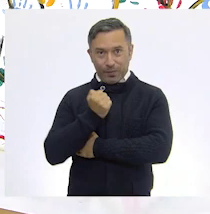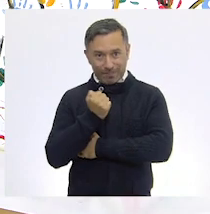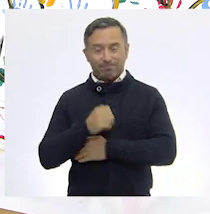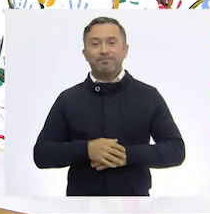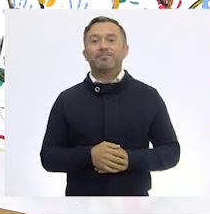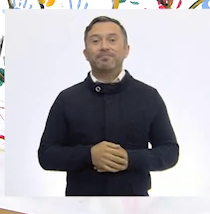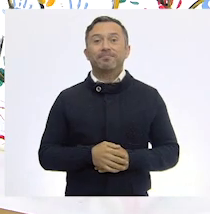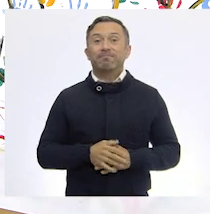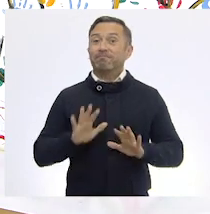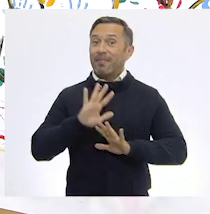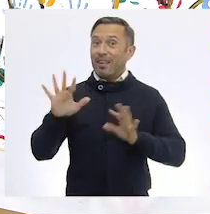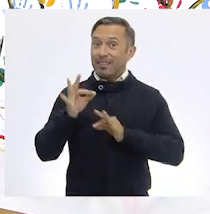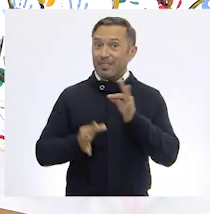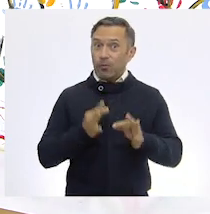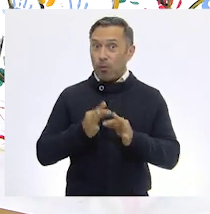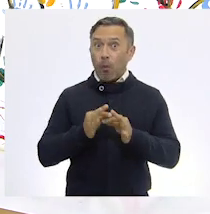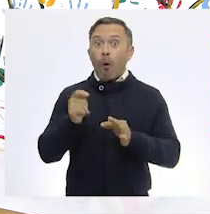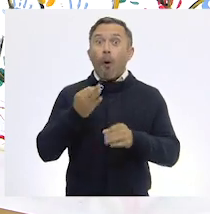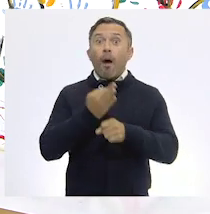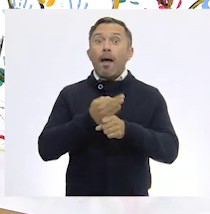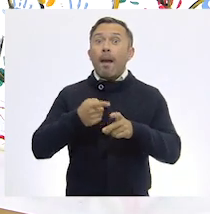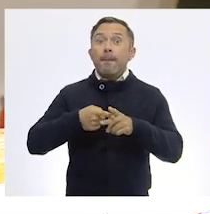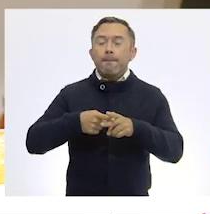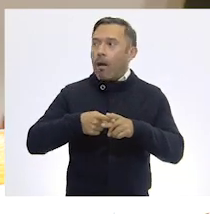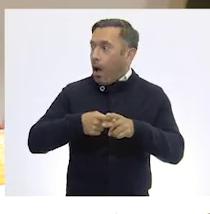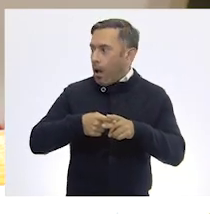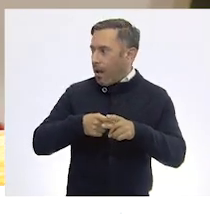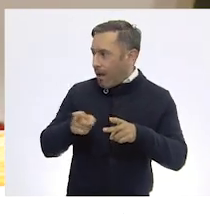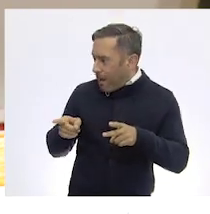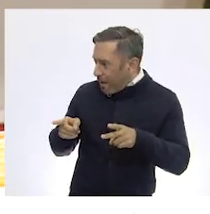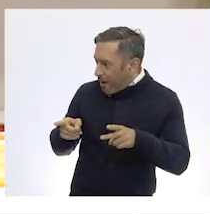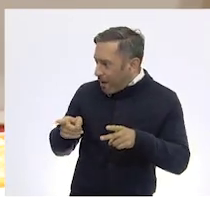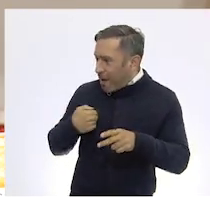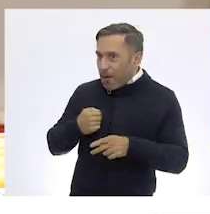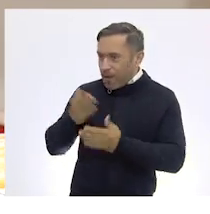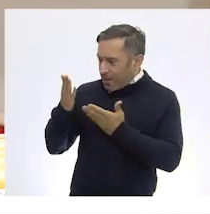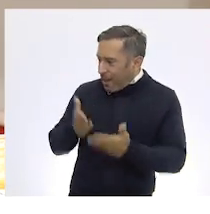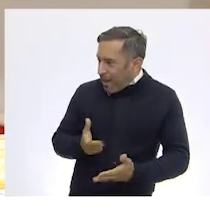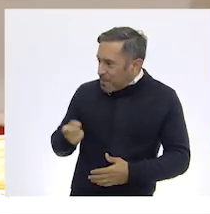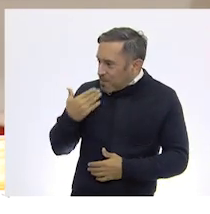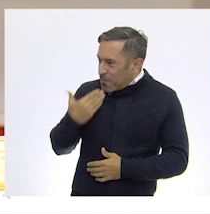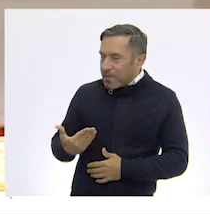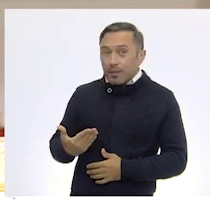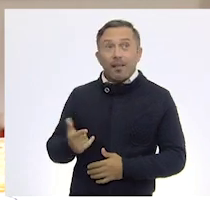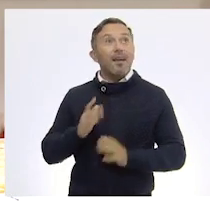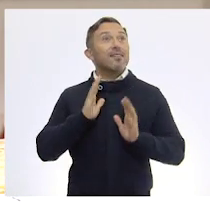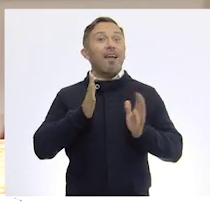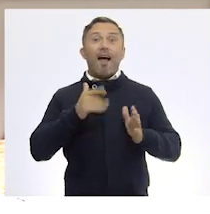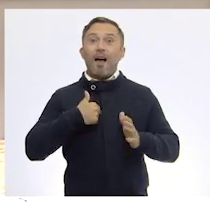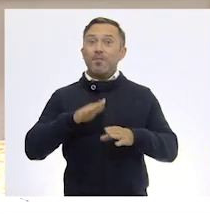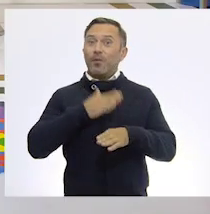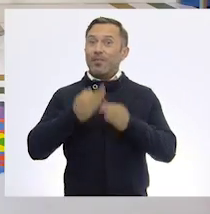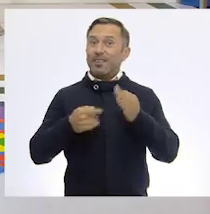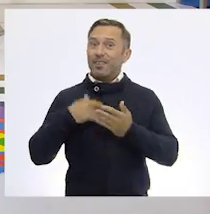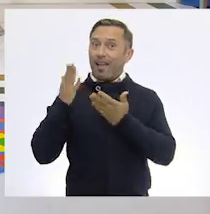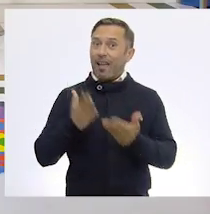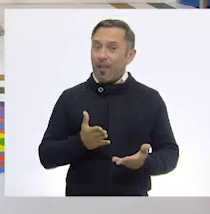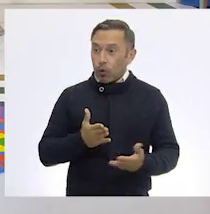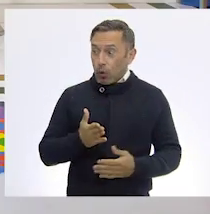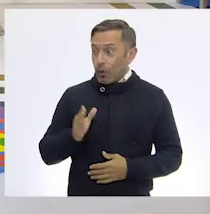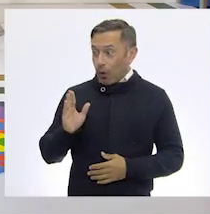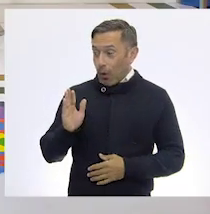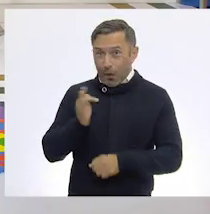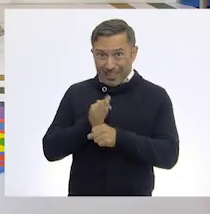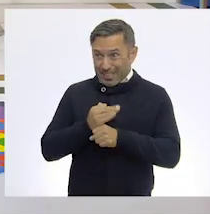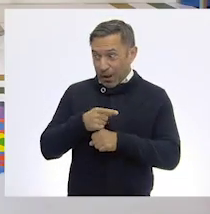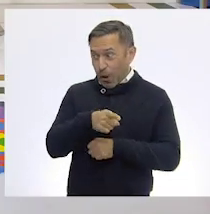Ahora sí, estamos a punto... ¡Ay, Panchito! ¡Qué bueno que ya llegaste! ¡Hola, Alexia! ¡Ya llegué! ¡Qué bueno! Estaba a punto de decirle a